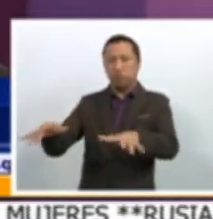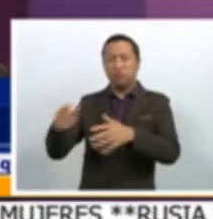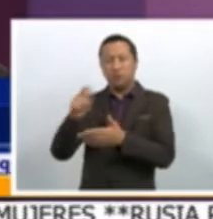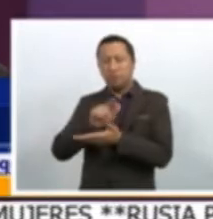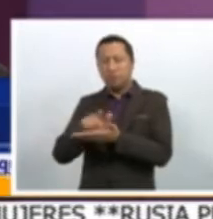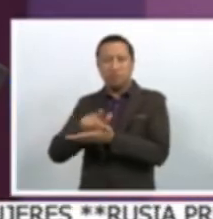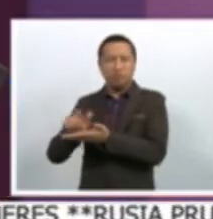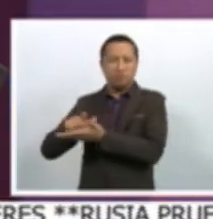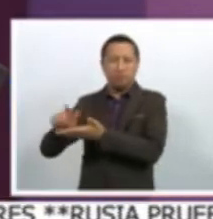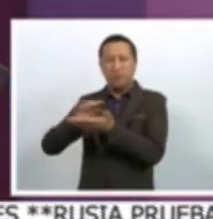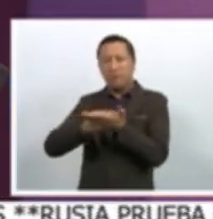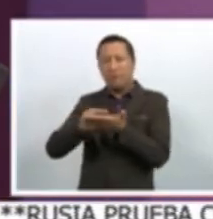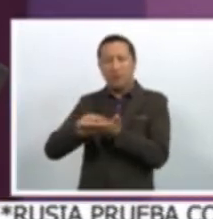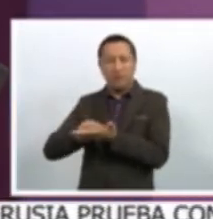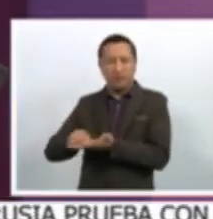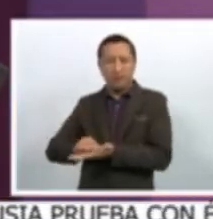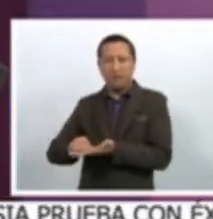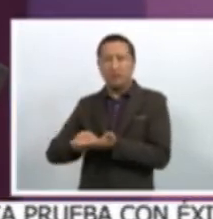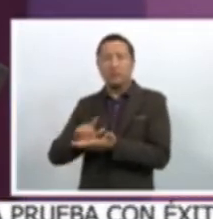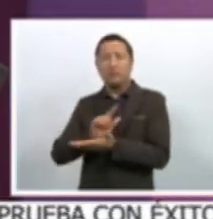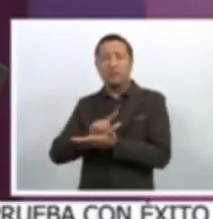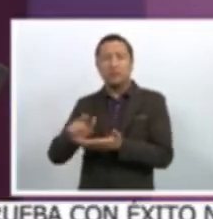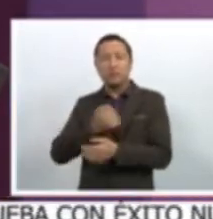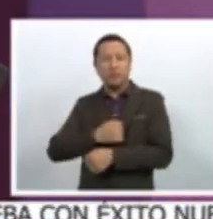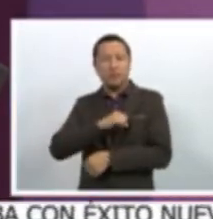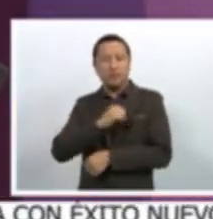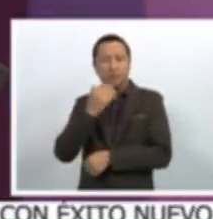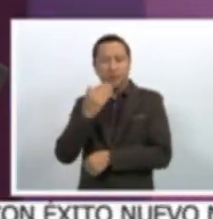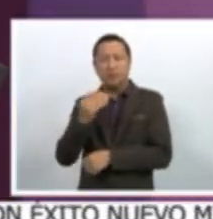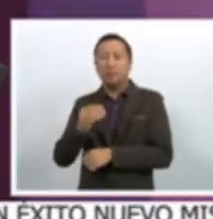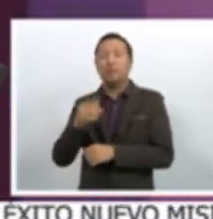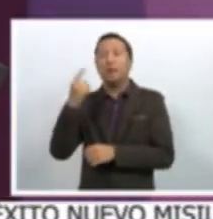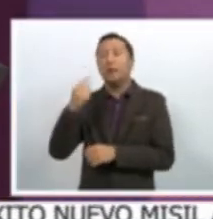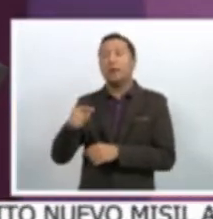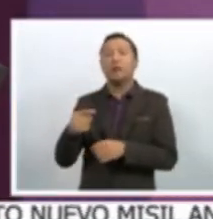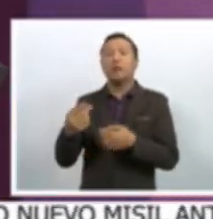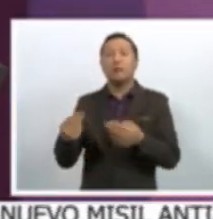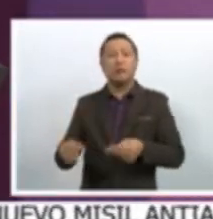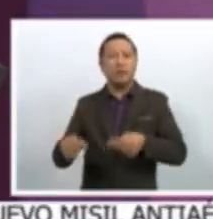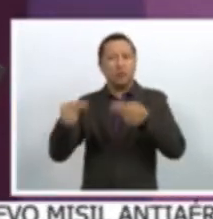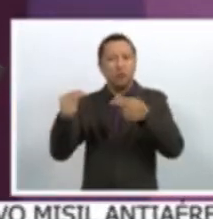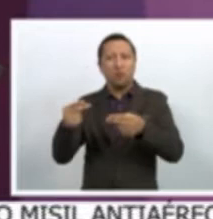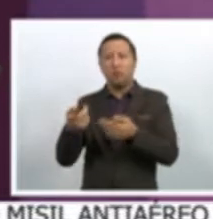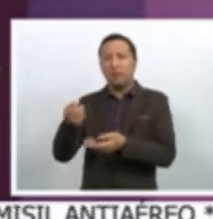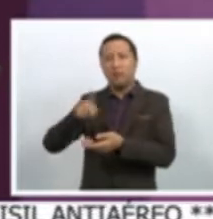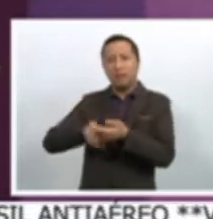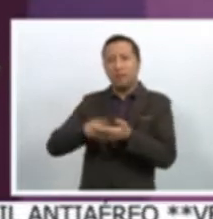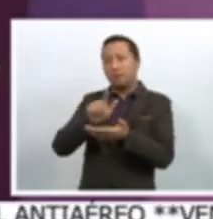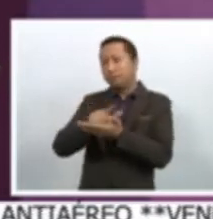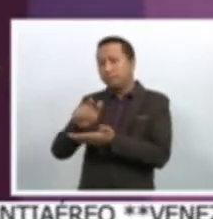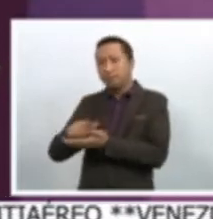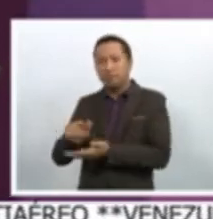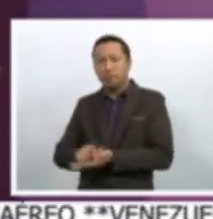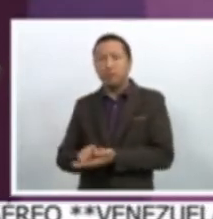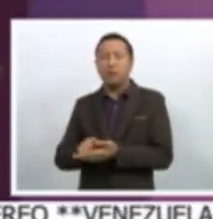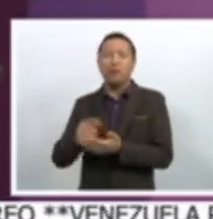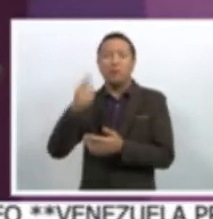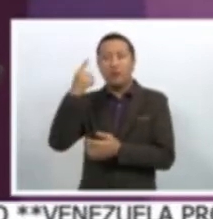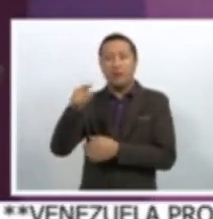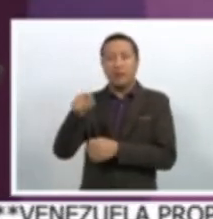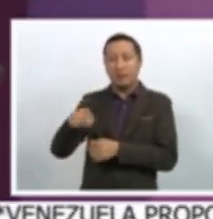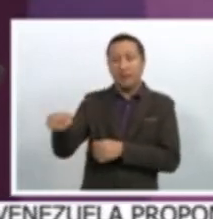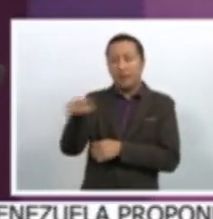pequeños negocios a que pudieran tener una reapertura más ordenada y segura, y que ahora sí su única preocupación fuera buscar más clientes, ¿no? O sea,